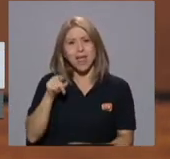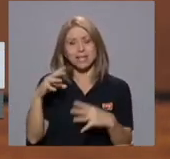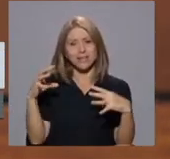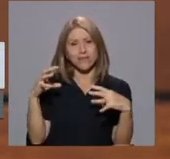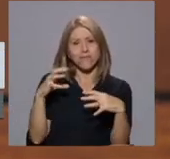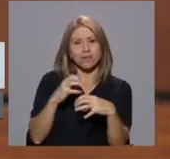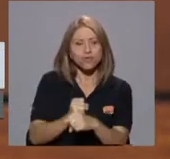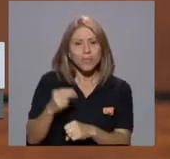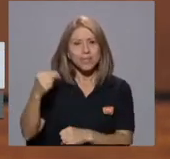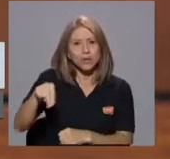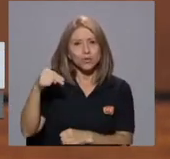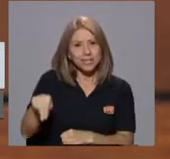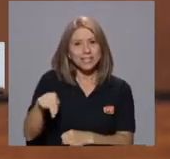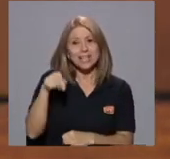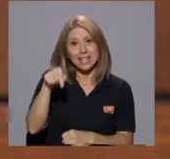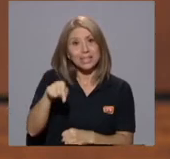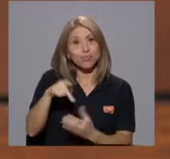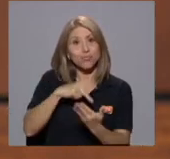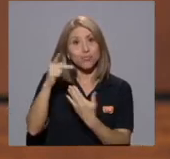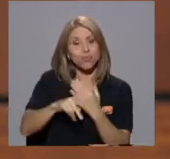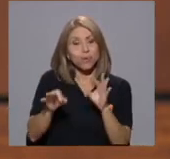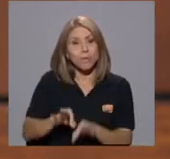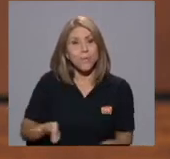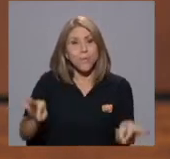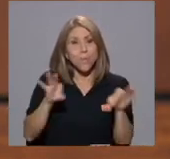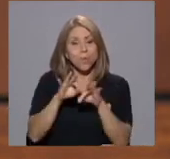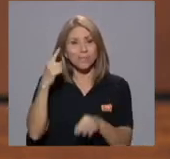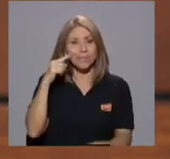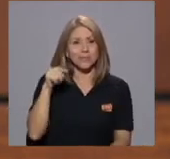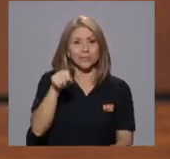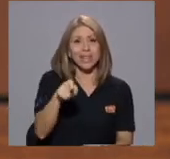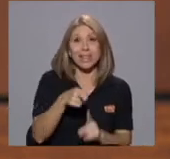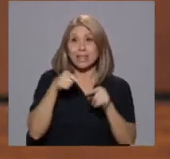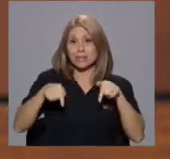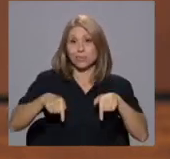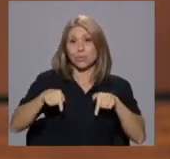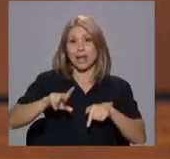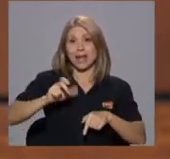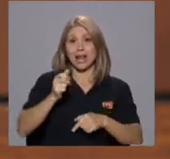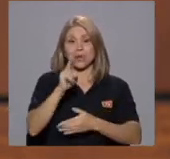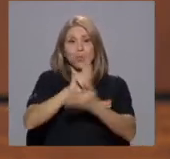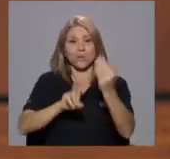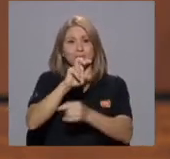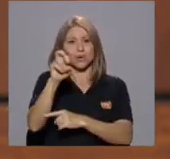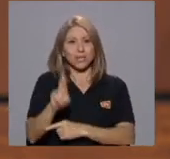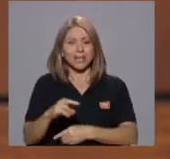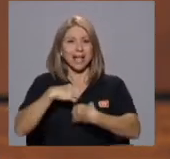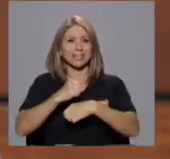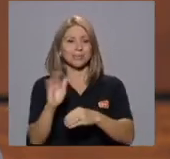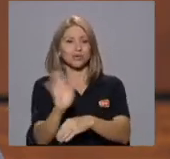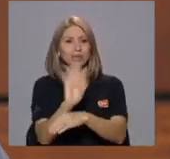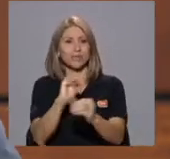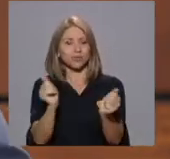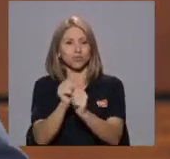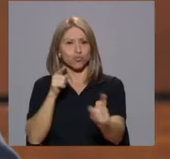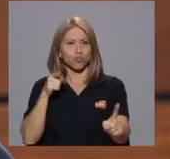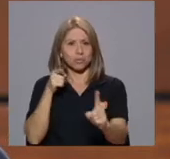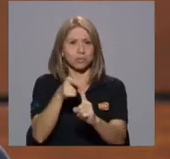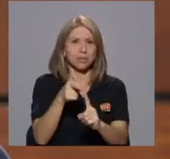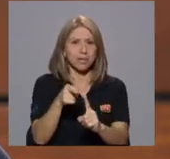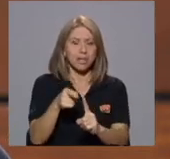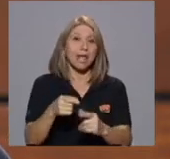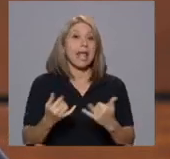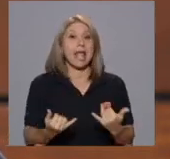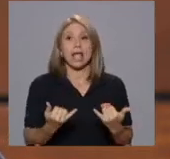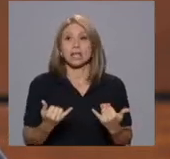noticias que se ha convertido en un espacio importante para usted desde el canal Universidad de Costa Rica, donde hacemos televisión con sentido. Estos días ha